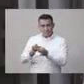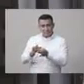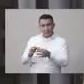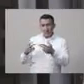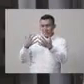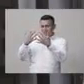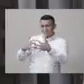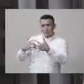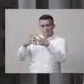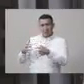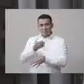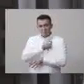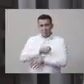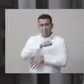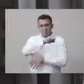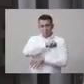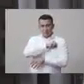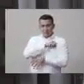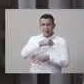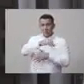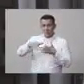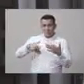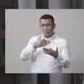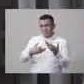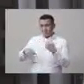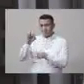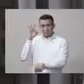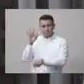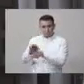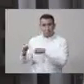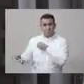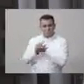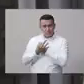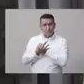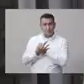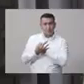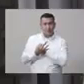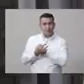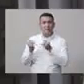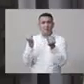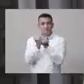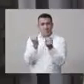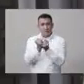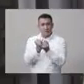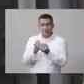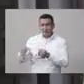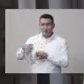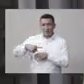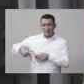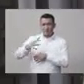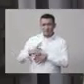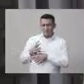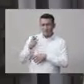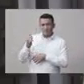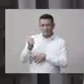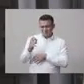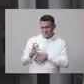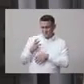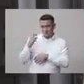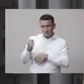tan grave que enfrentamos con la pandemia. Cada uno de nosotros debemos hacer la diferencia.